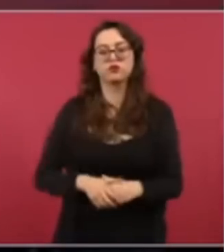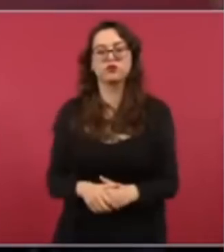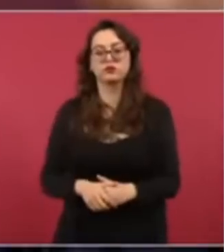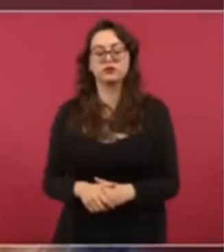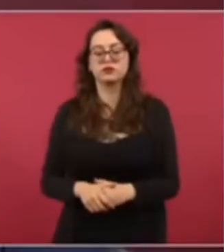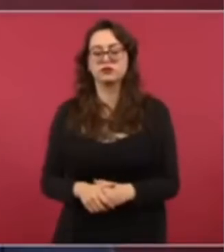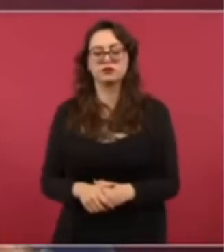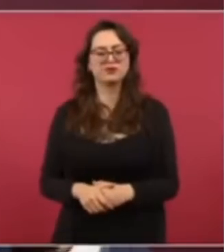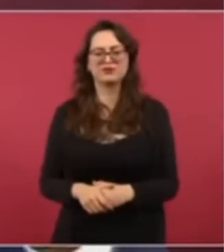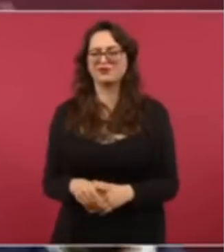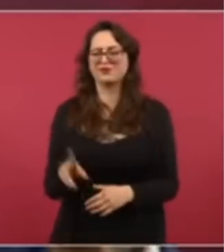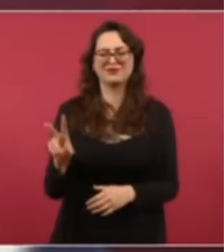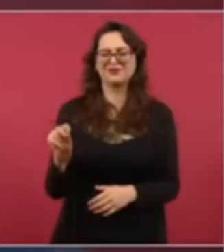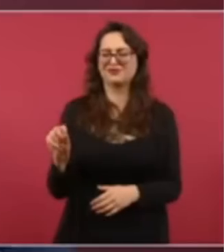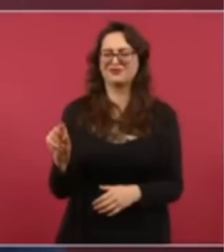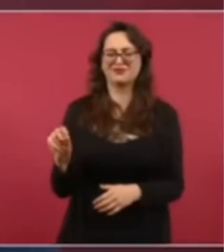No. Porque